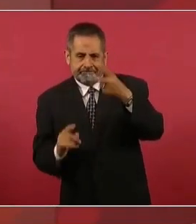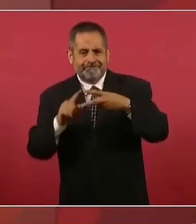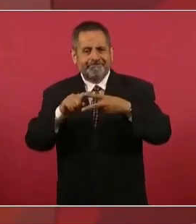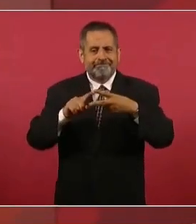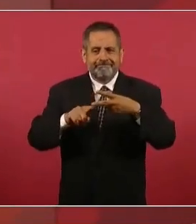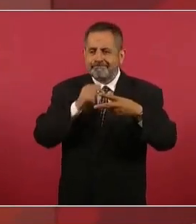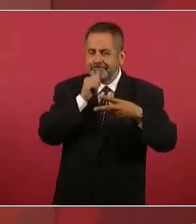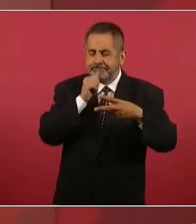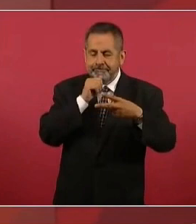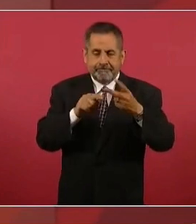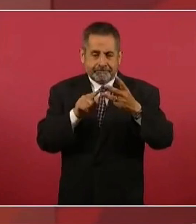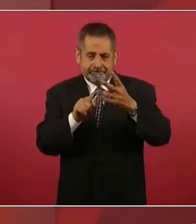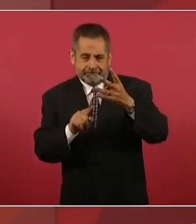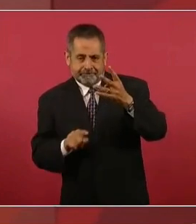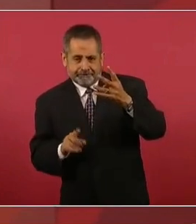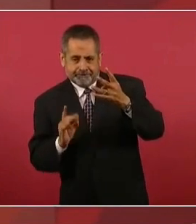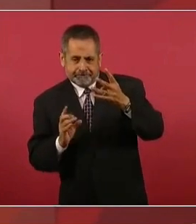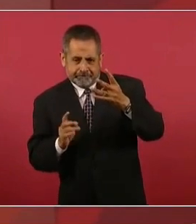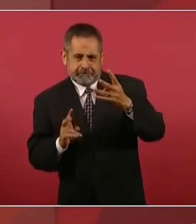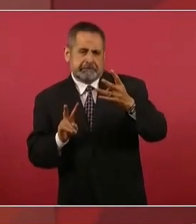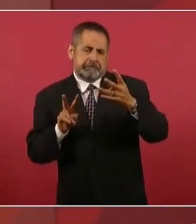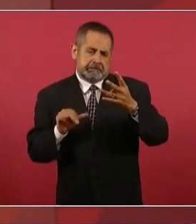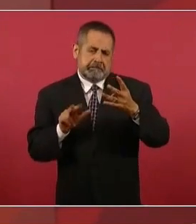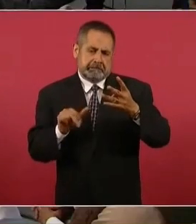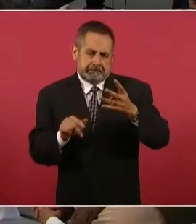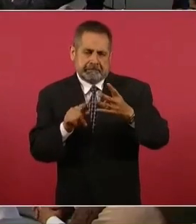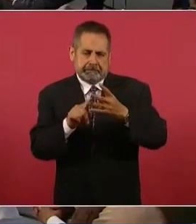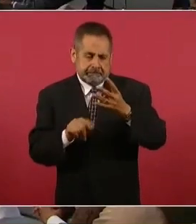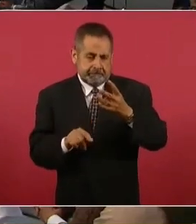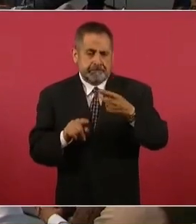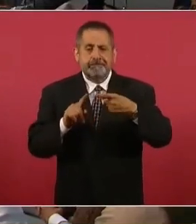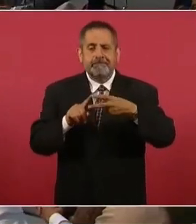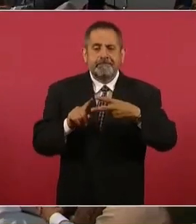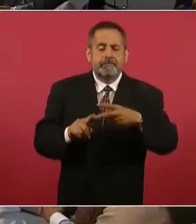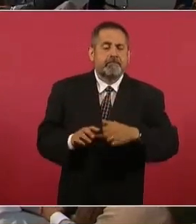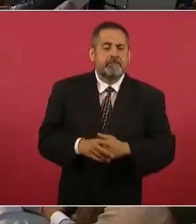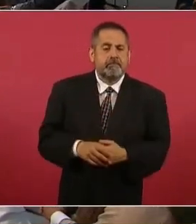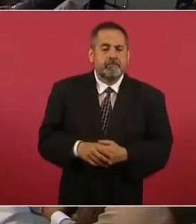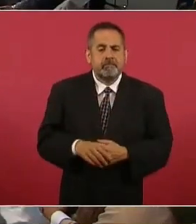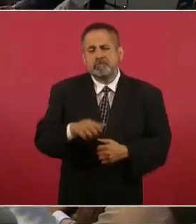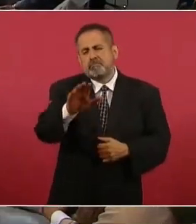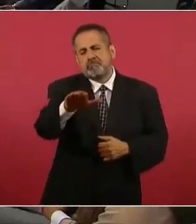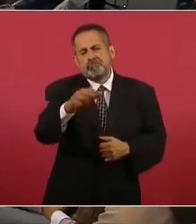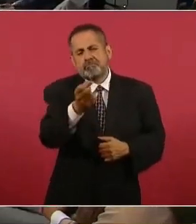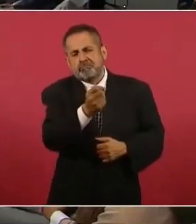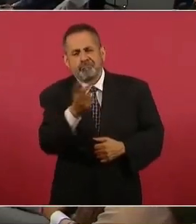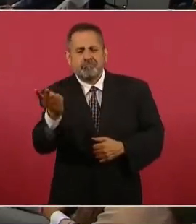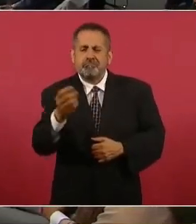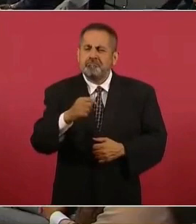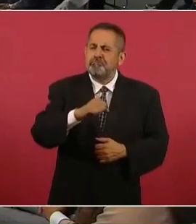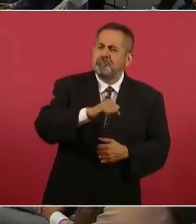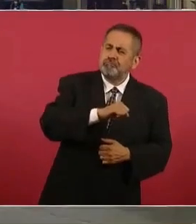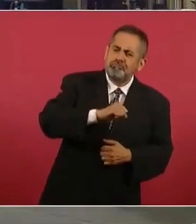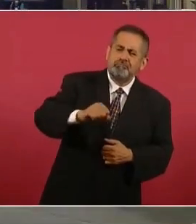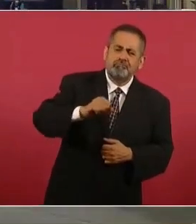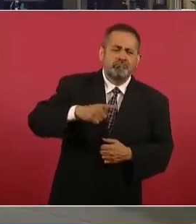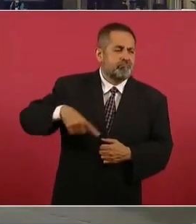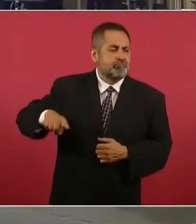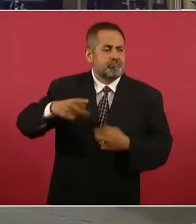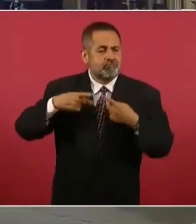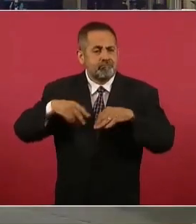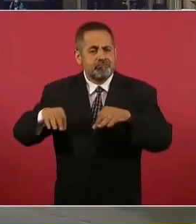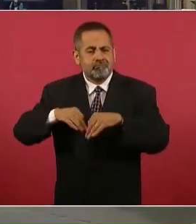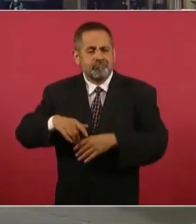o se cumplió o está en proceso. ¿Han enfrentado resistencias, presidente, por parte de los trabajadores o